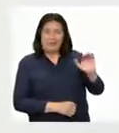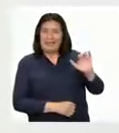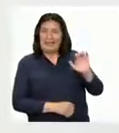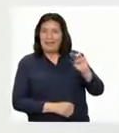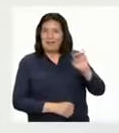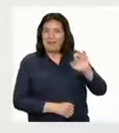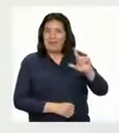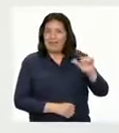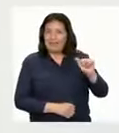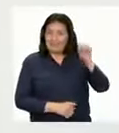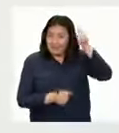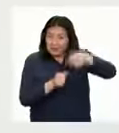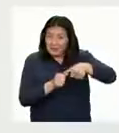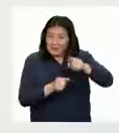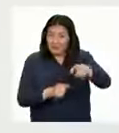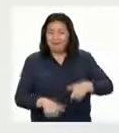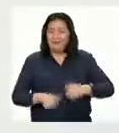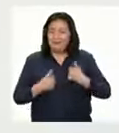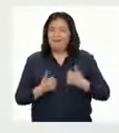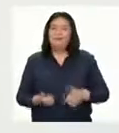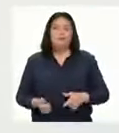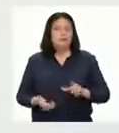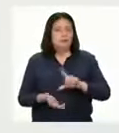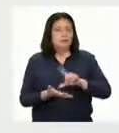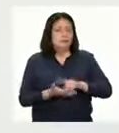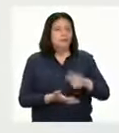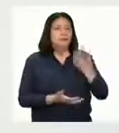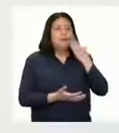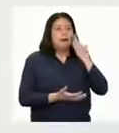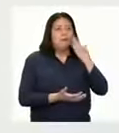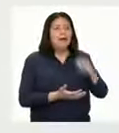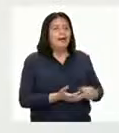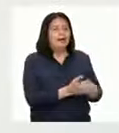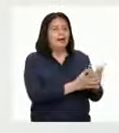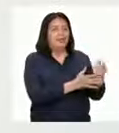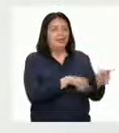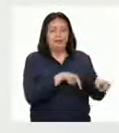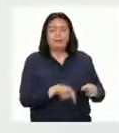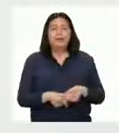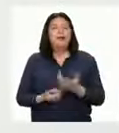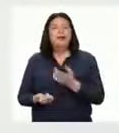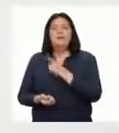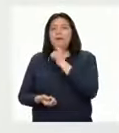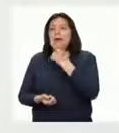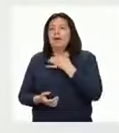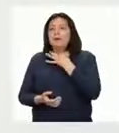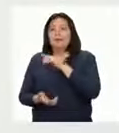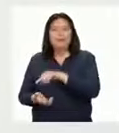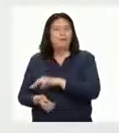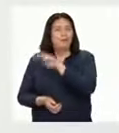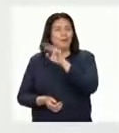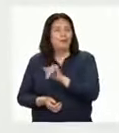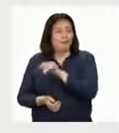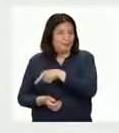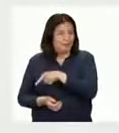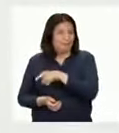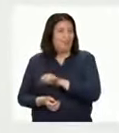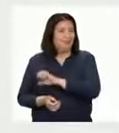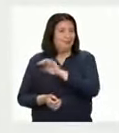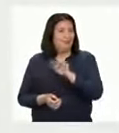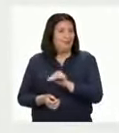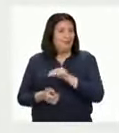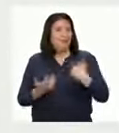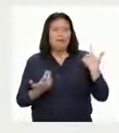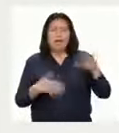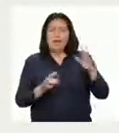acuerdan? Ella vive en Lima, pero su mamá es de Chivay, en Arequipa, y su papá y abuelo vienen de Moyobamba, en San Martín.